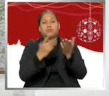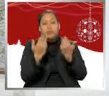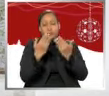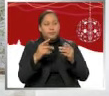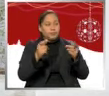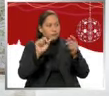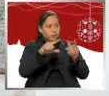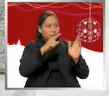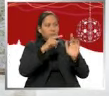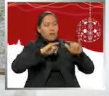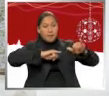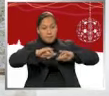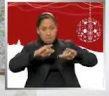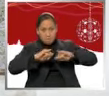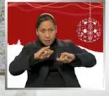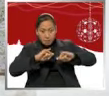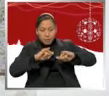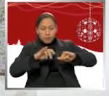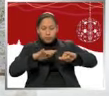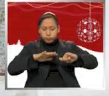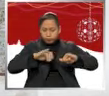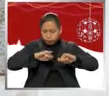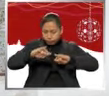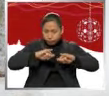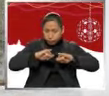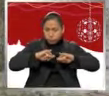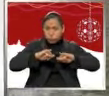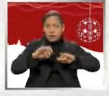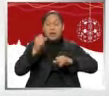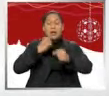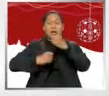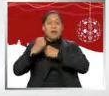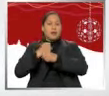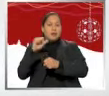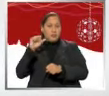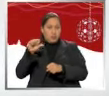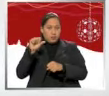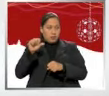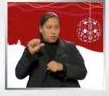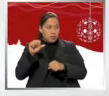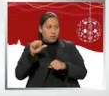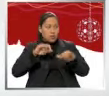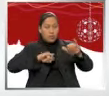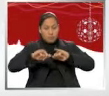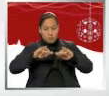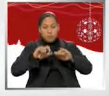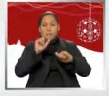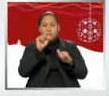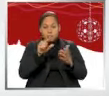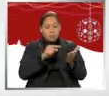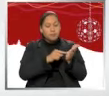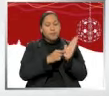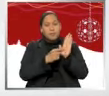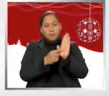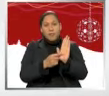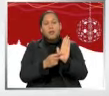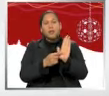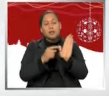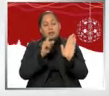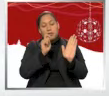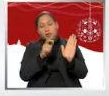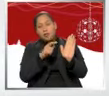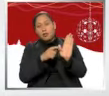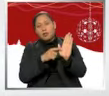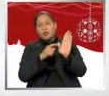nos remite a la existencia, es un mapa del siglo XVI, que nos remite precisamente a la existencia de